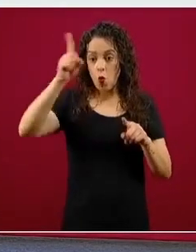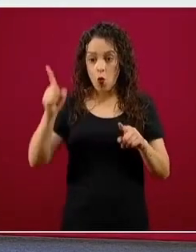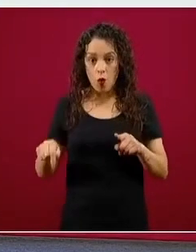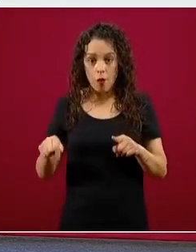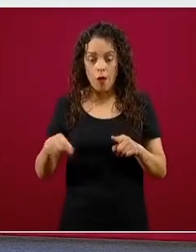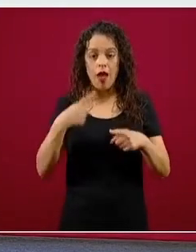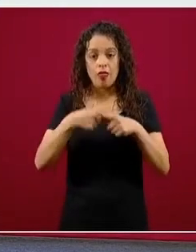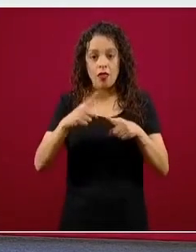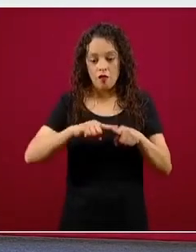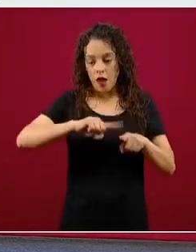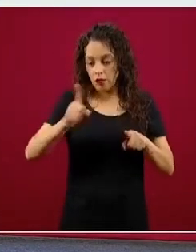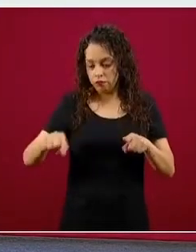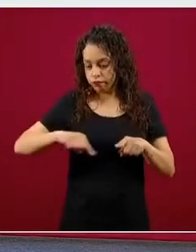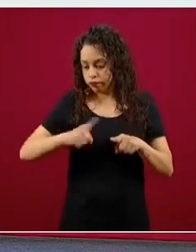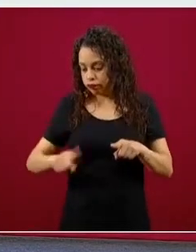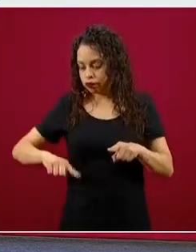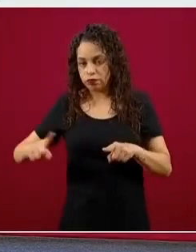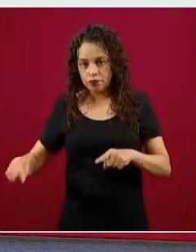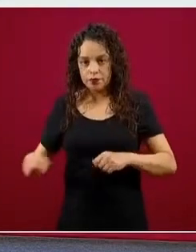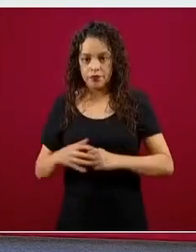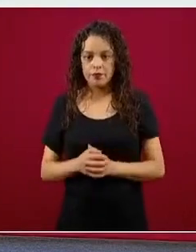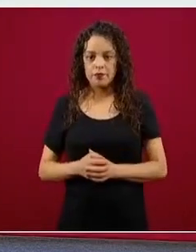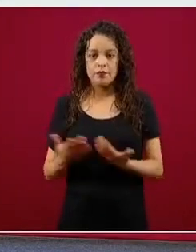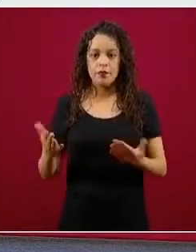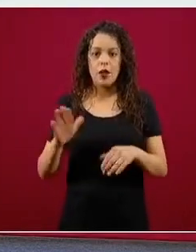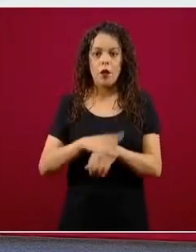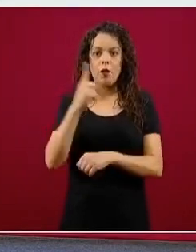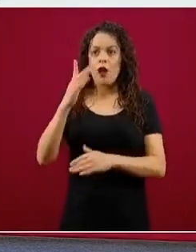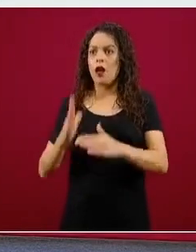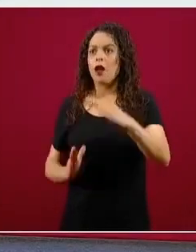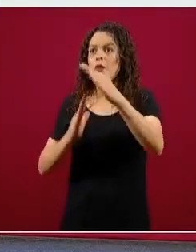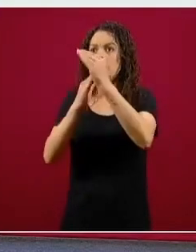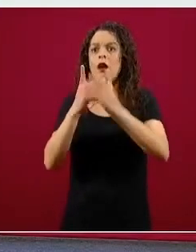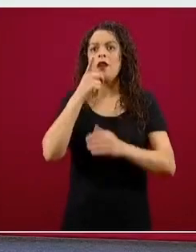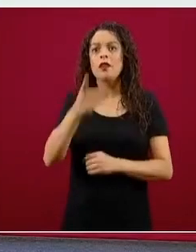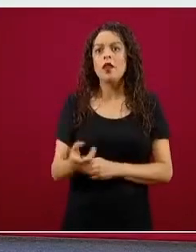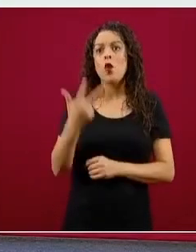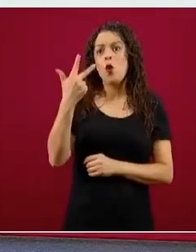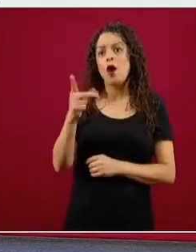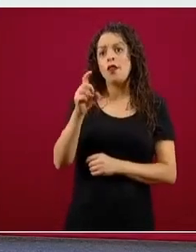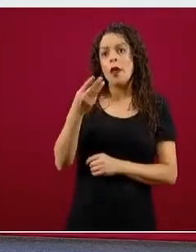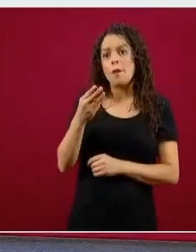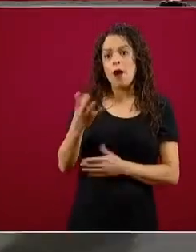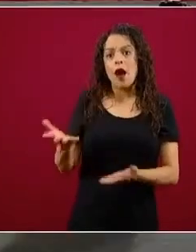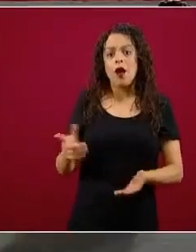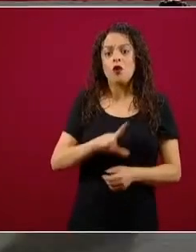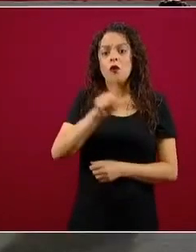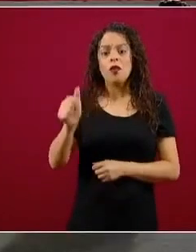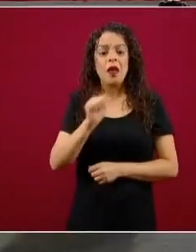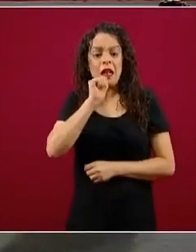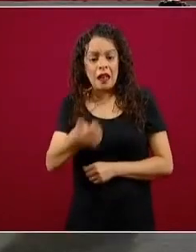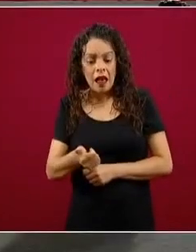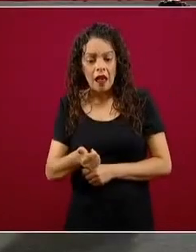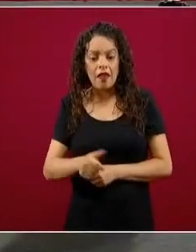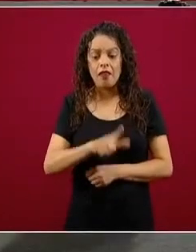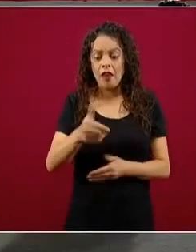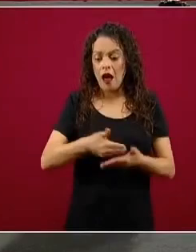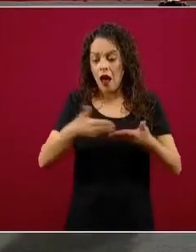¿Por qué el pico? Nos prometieron que el pico era el 8 de mayo y ahora no es el 8, sino es el 7 y ahora estamos en junio. Y